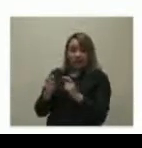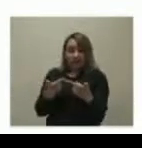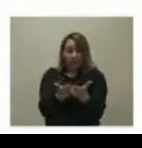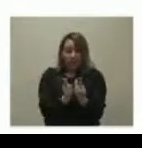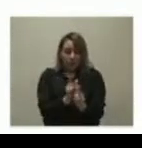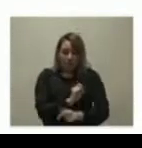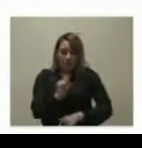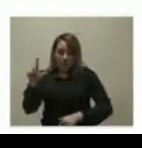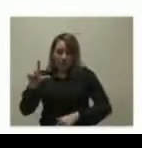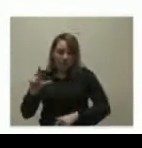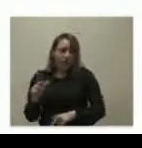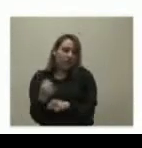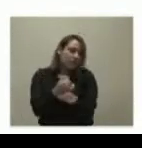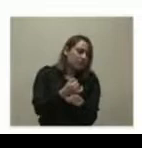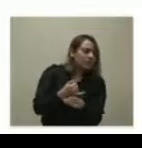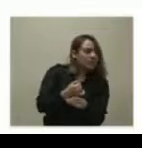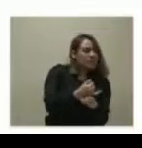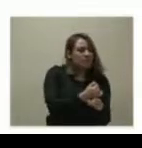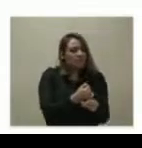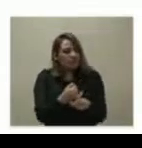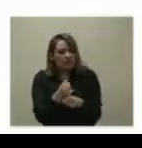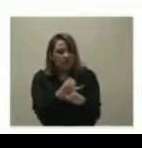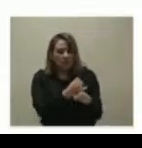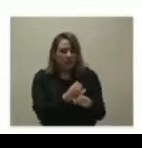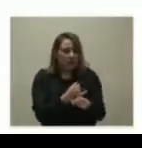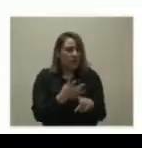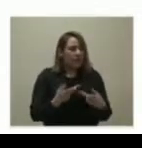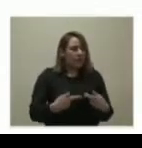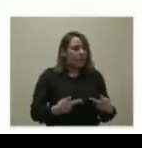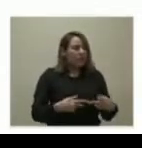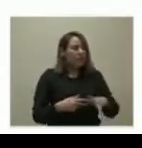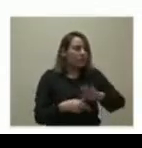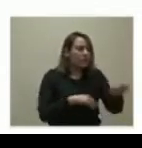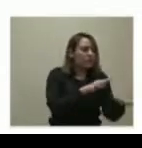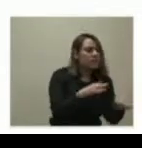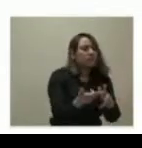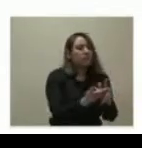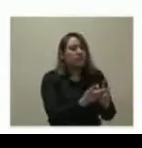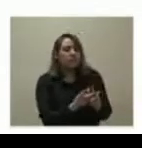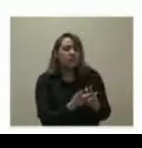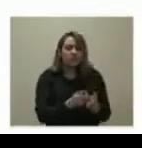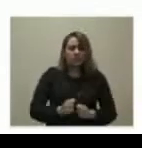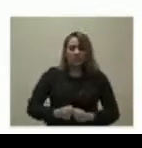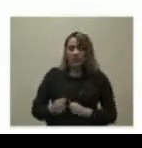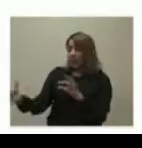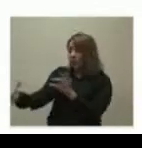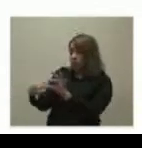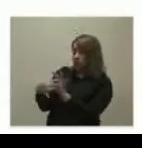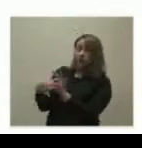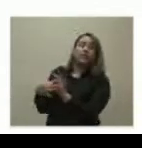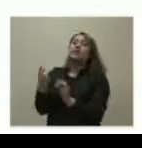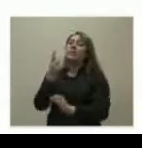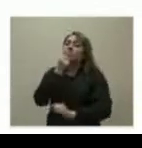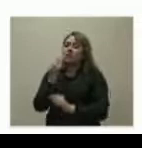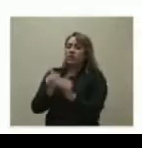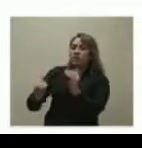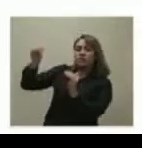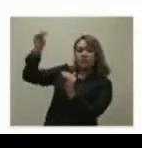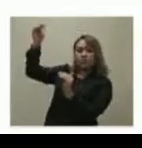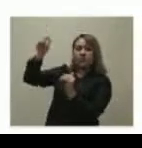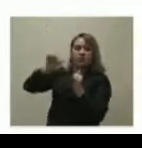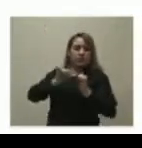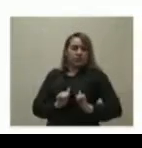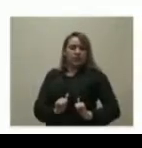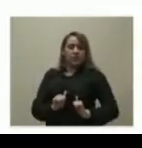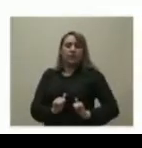la investigación iniciada por la Fiscalía General del Estado y en apoyo a los protocolos legales de